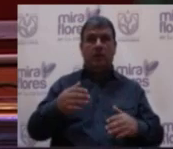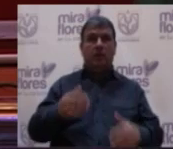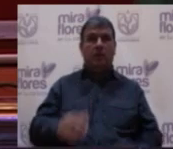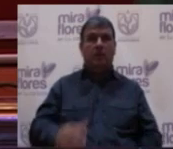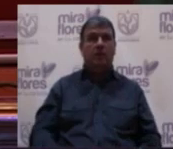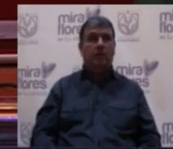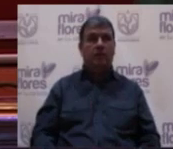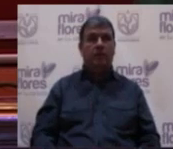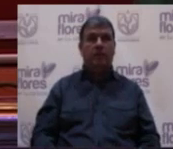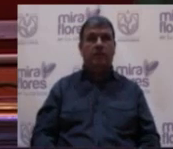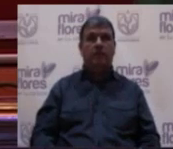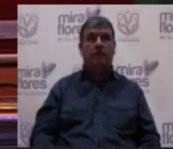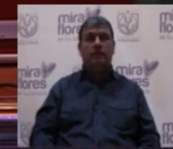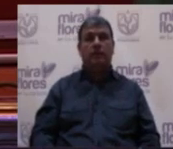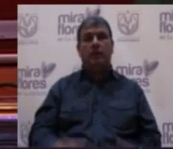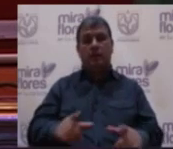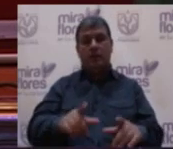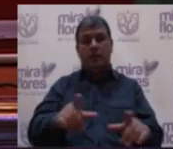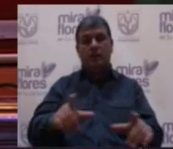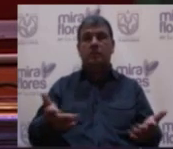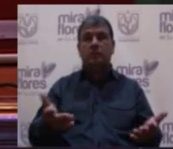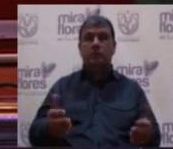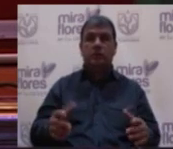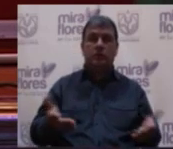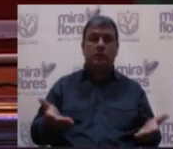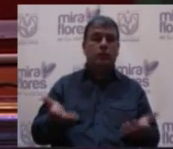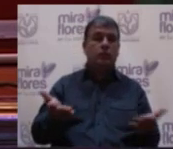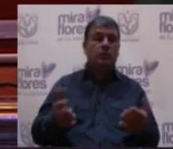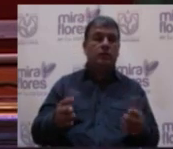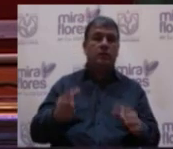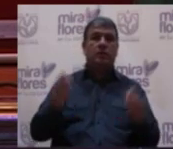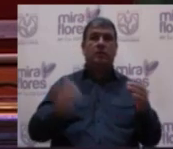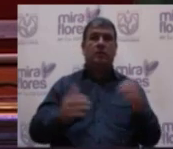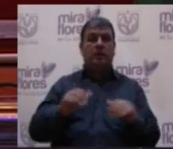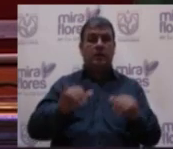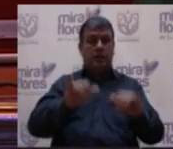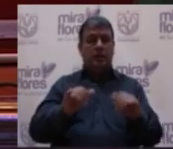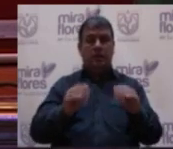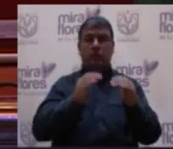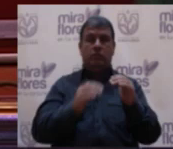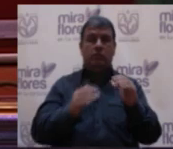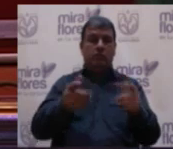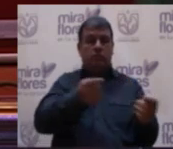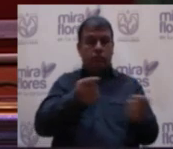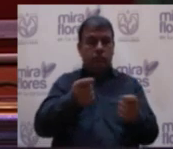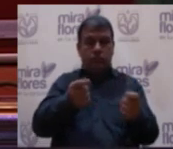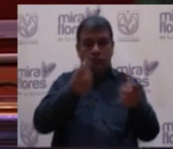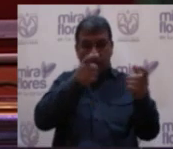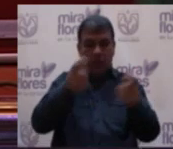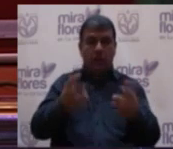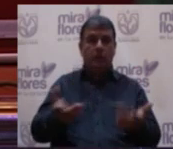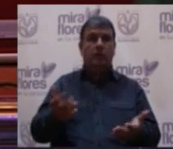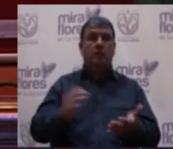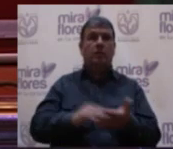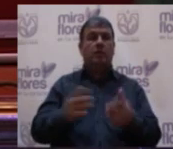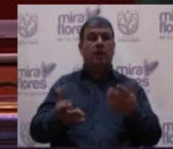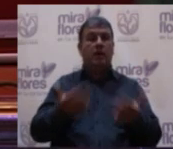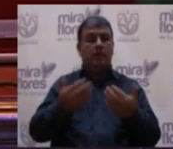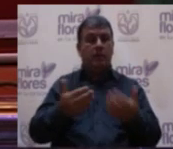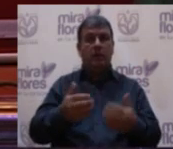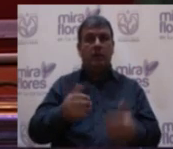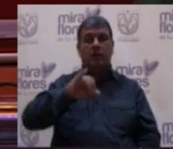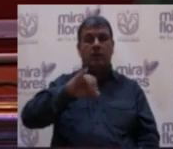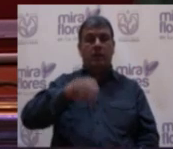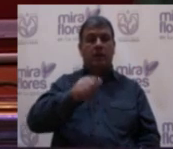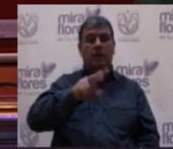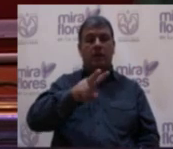en el lugar donde hacen estas guardias, mejor dicho. Y lo que veíamos con el señor Javier Erken